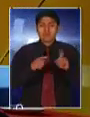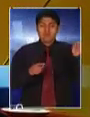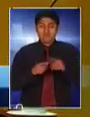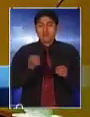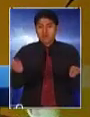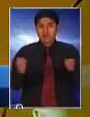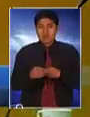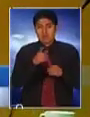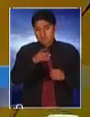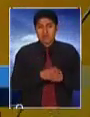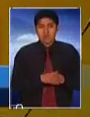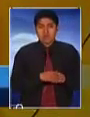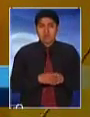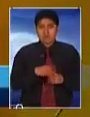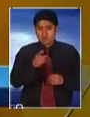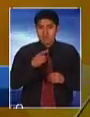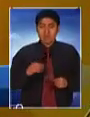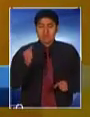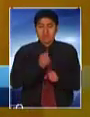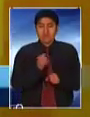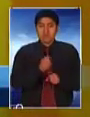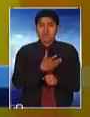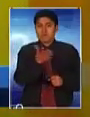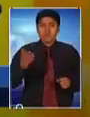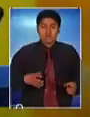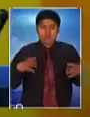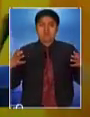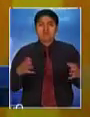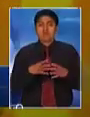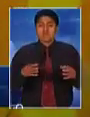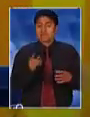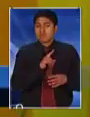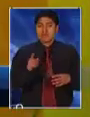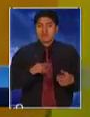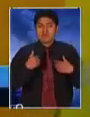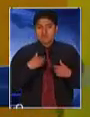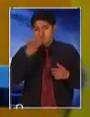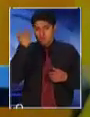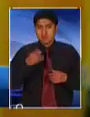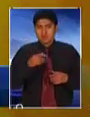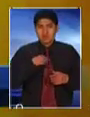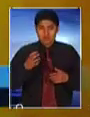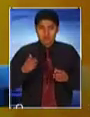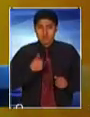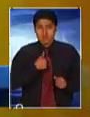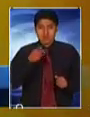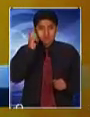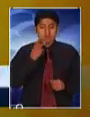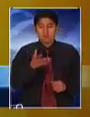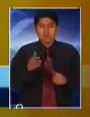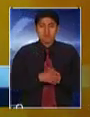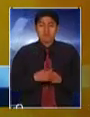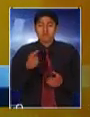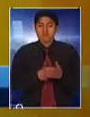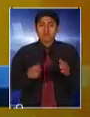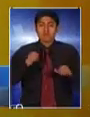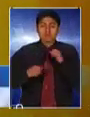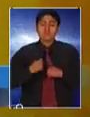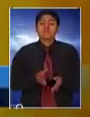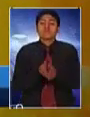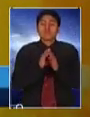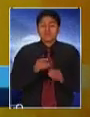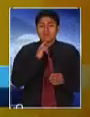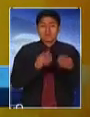su oficina y le diga que hagamos nuevos parlamentarios, no se olviden de nuestros profesores que